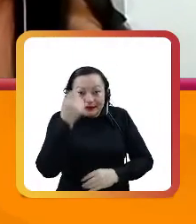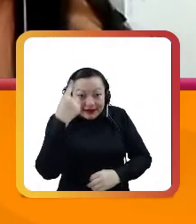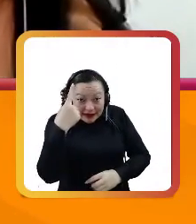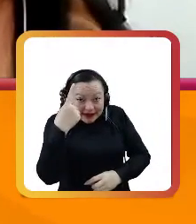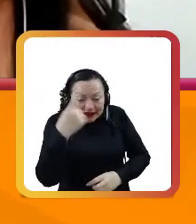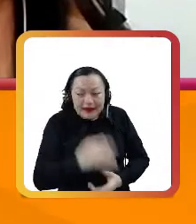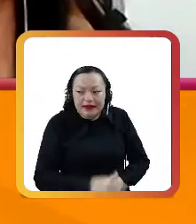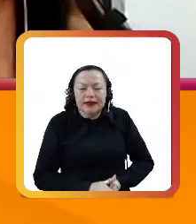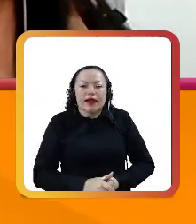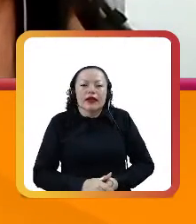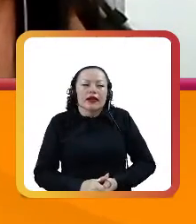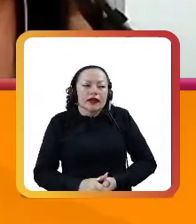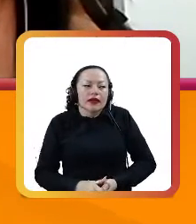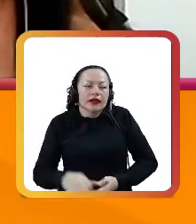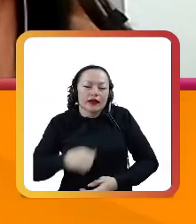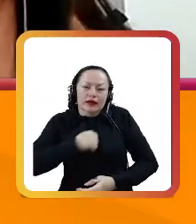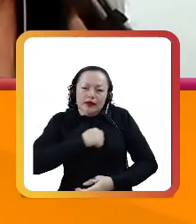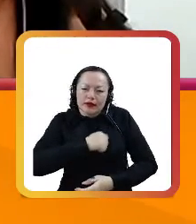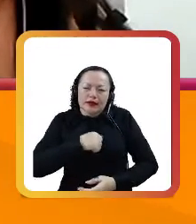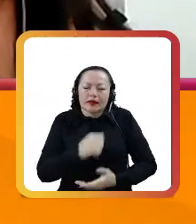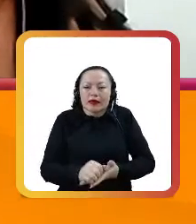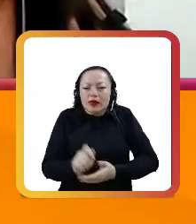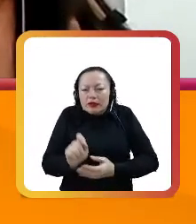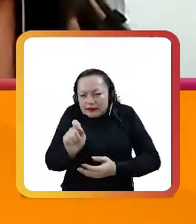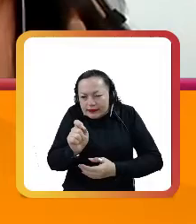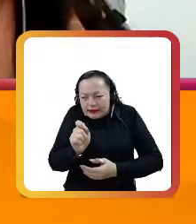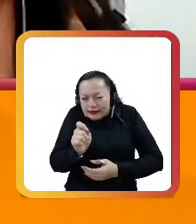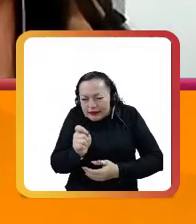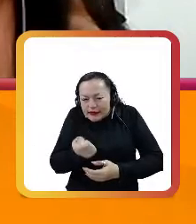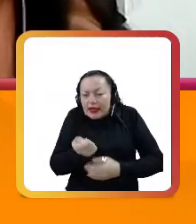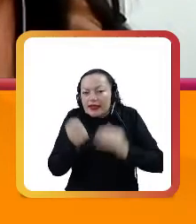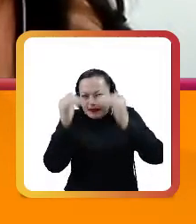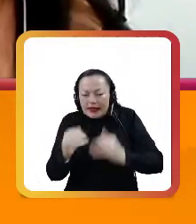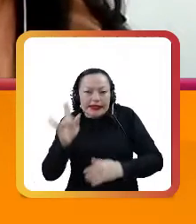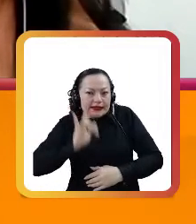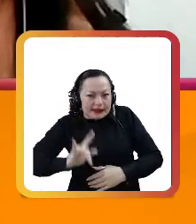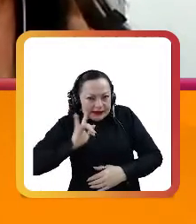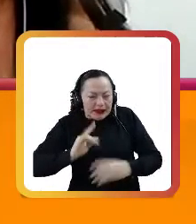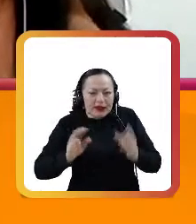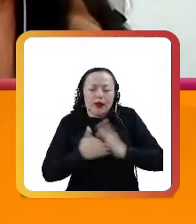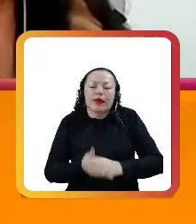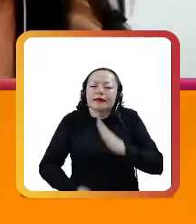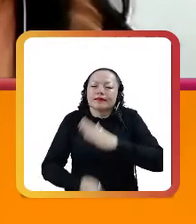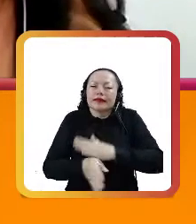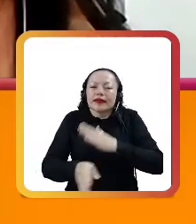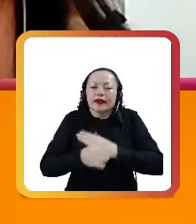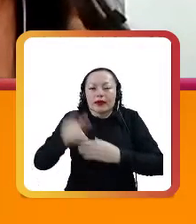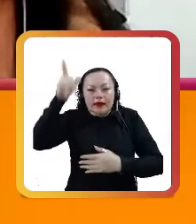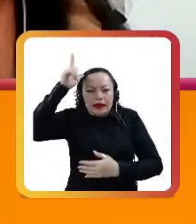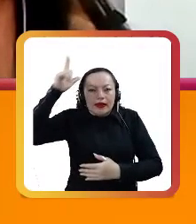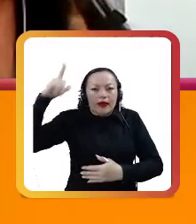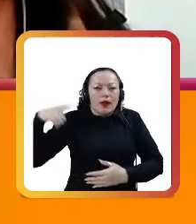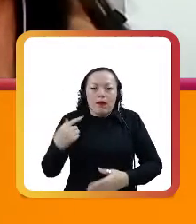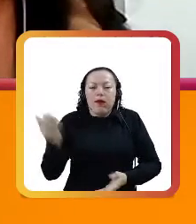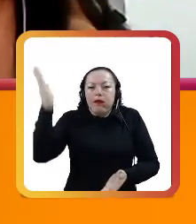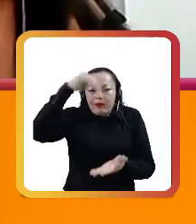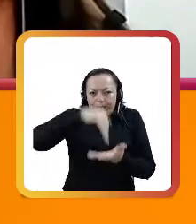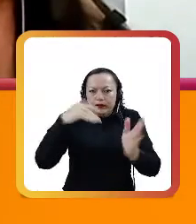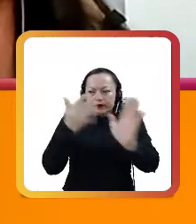vamos a bajarle un poquitín a mi retorno y bueno, seguimos hablando, Laurita, vamos a darnos otra vueltica